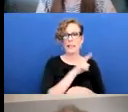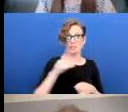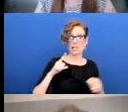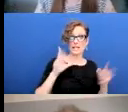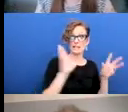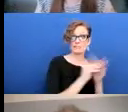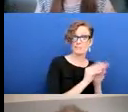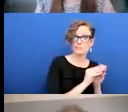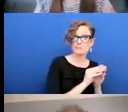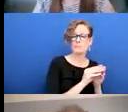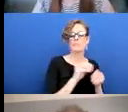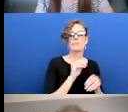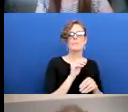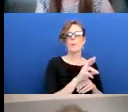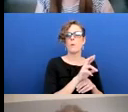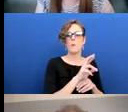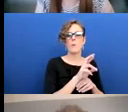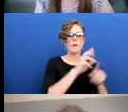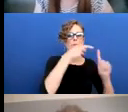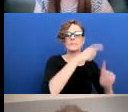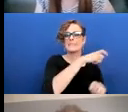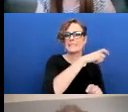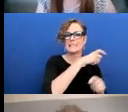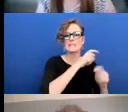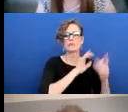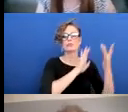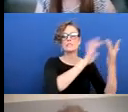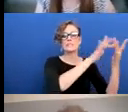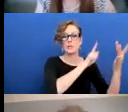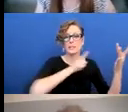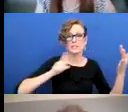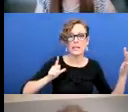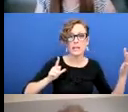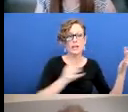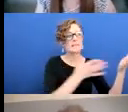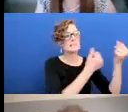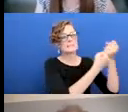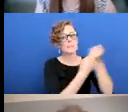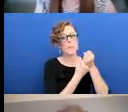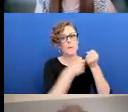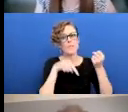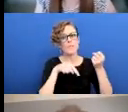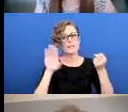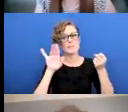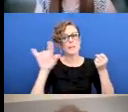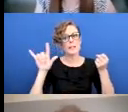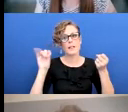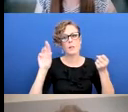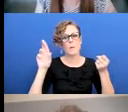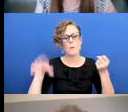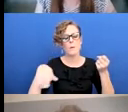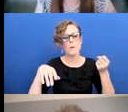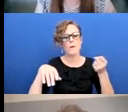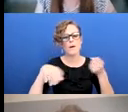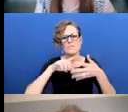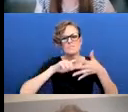Estas son alertas que damos de vez en cuando para una manera de enlace entre el Congreso